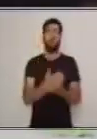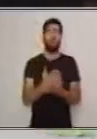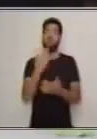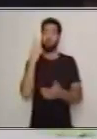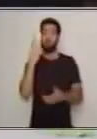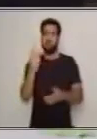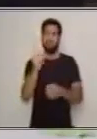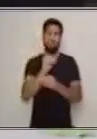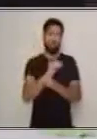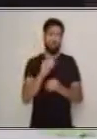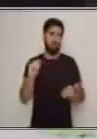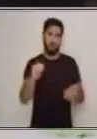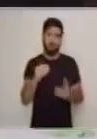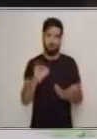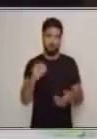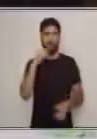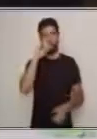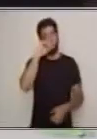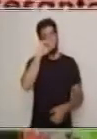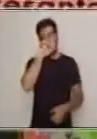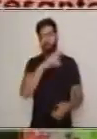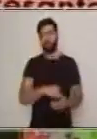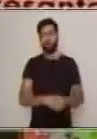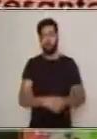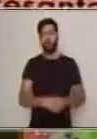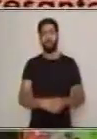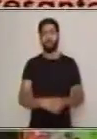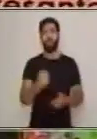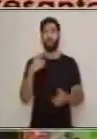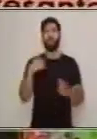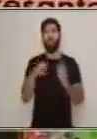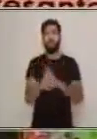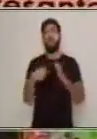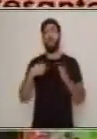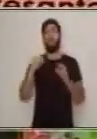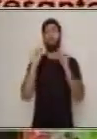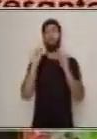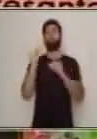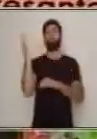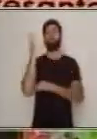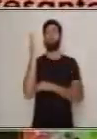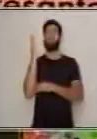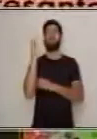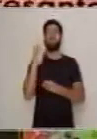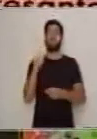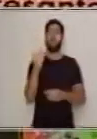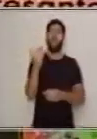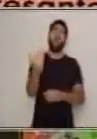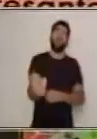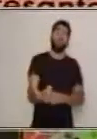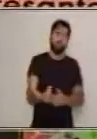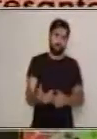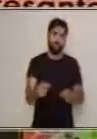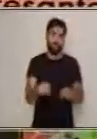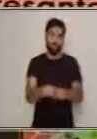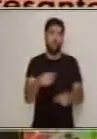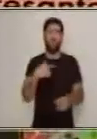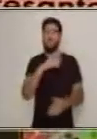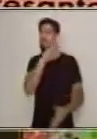pierdes la objetividad, que es enseñar lo que vas a exponer. ¿De acuerdo? Entre